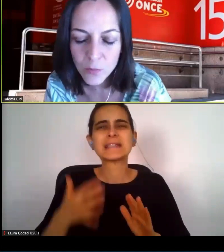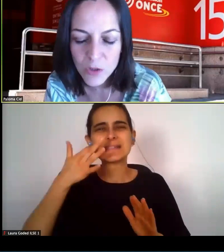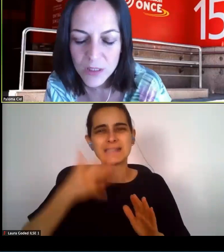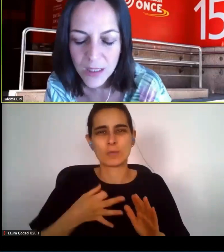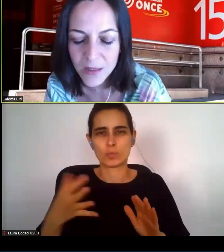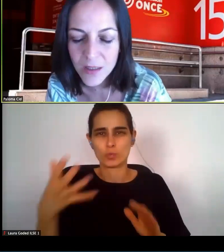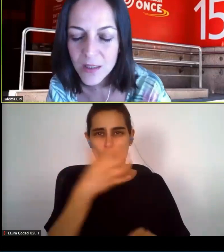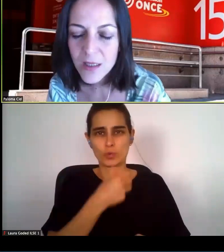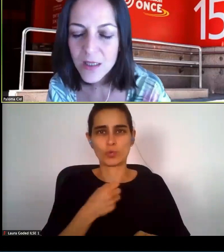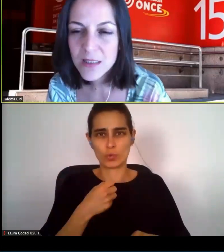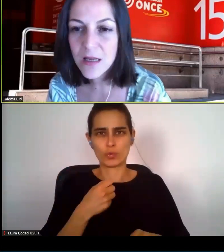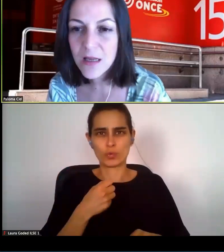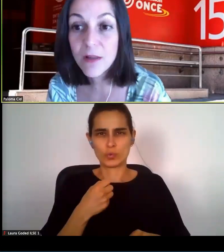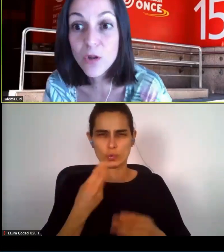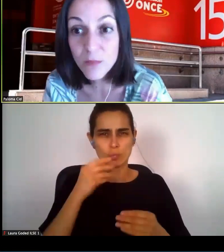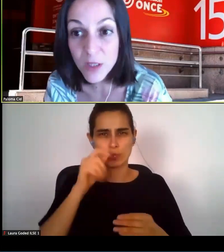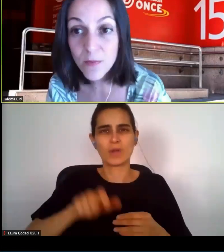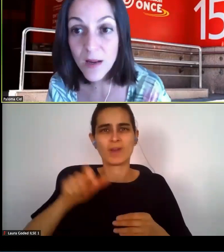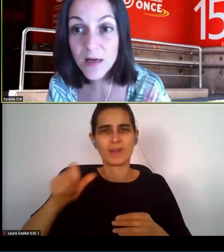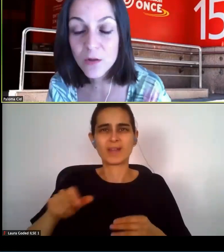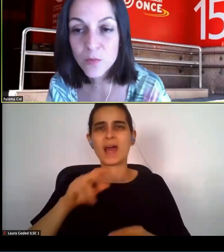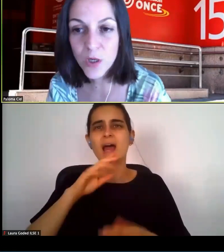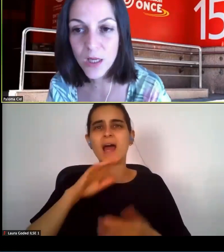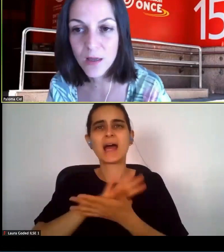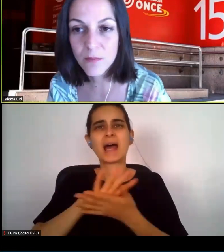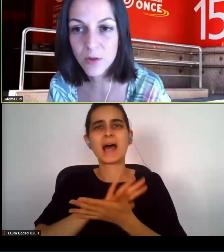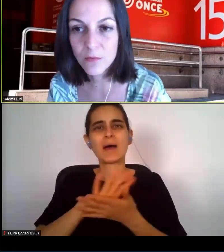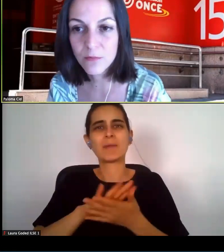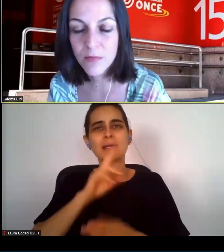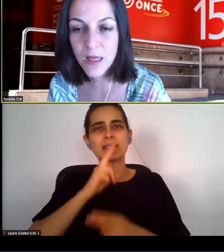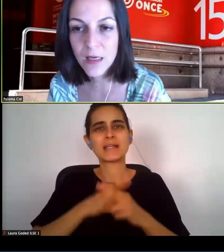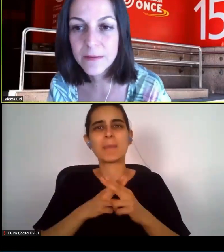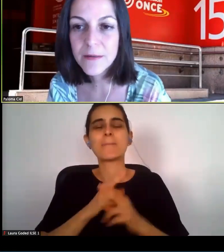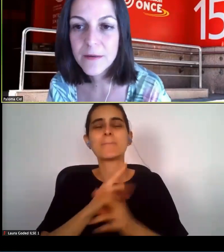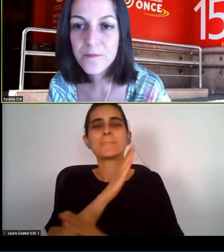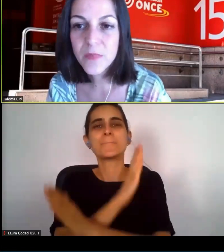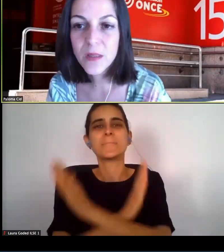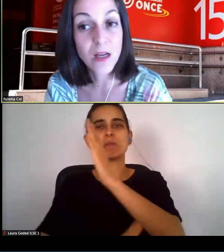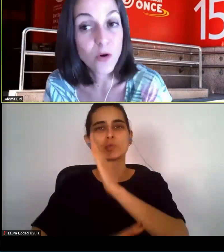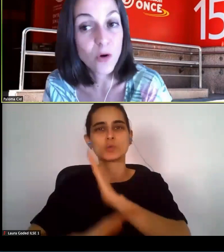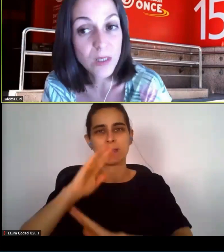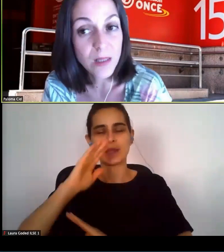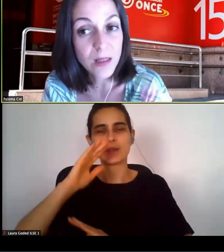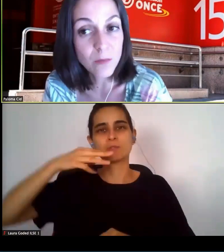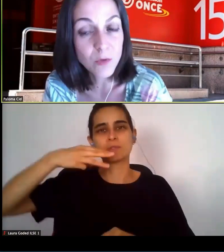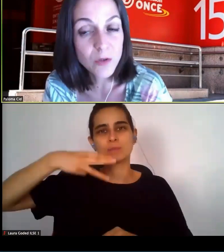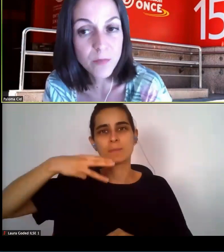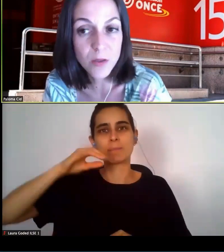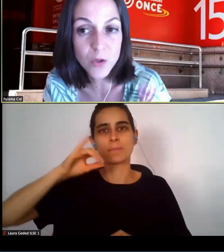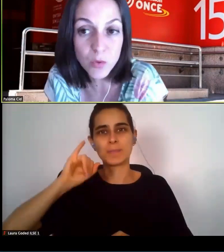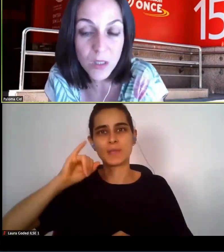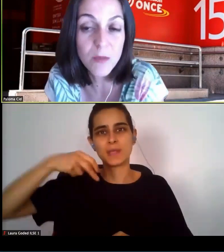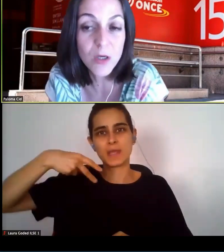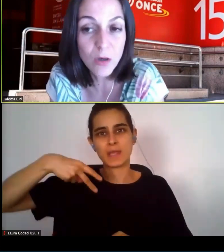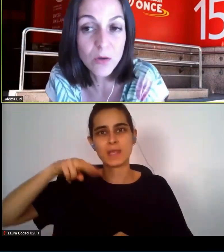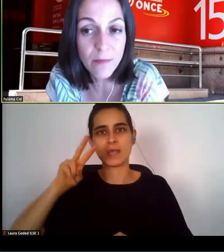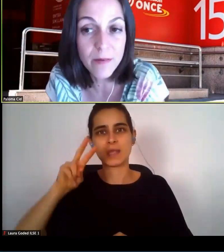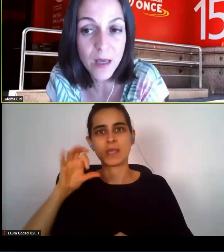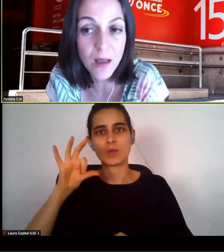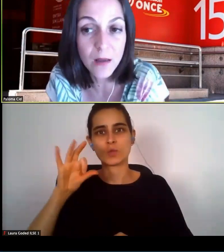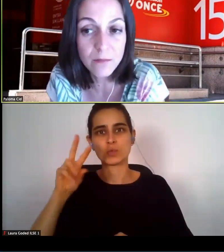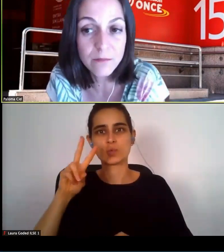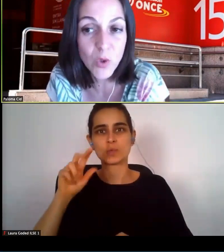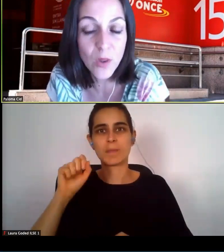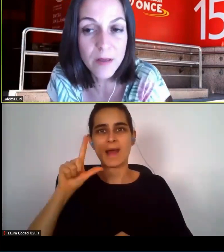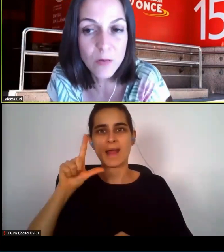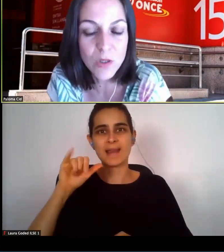y mucha gente sigue hablando de minusválidos, por ejemplo, ¿vale? Ya no lo utilizamos, pero es un término que